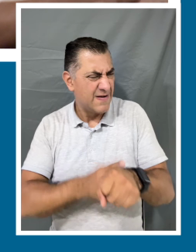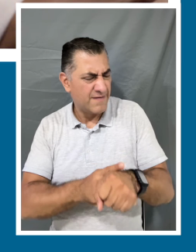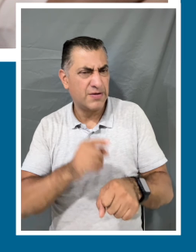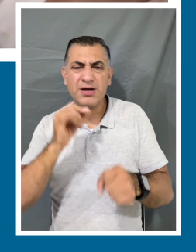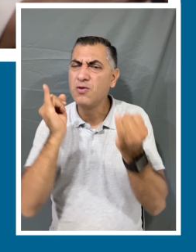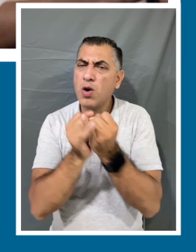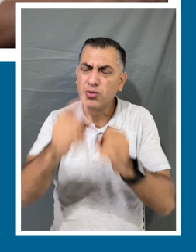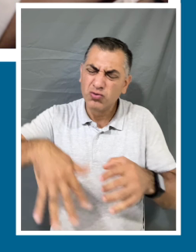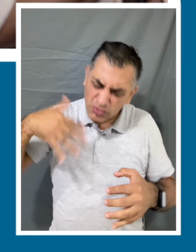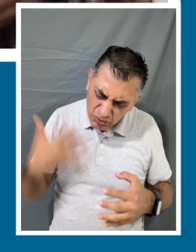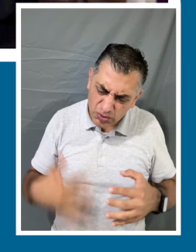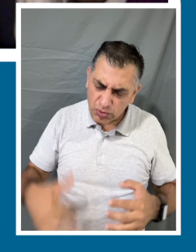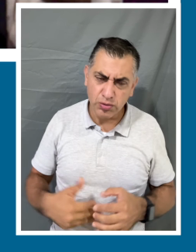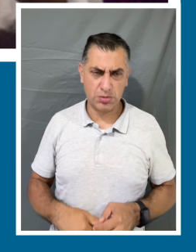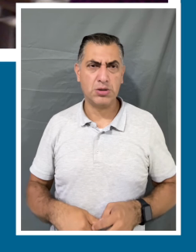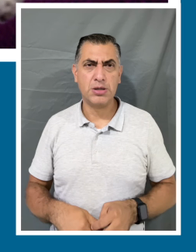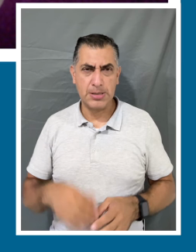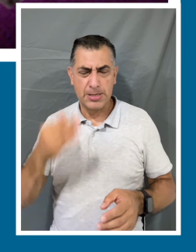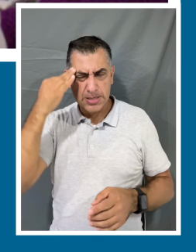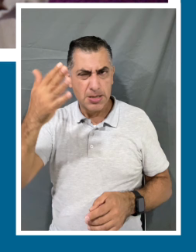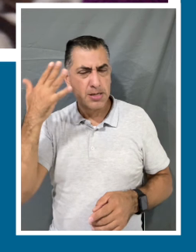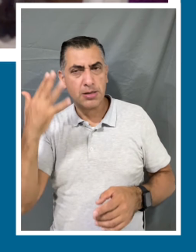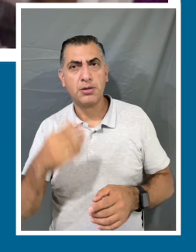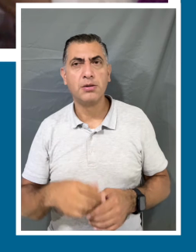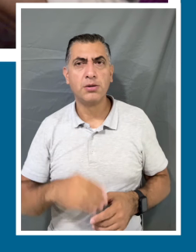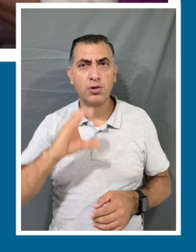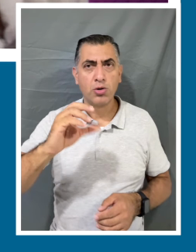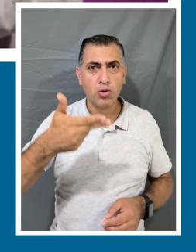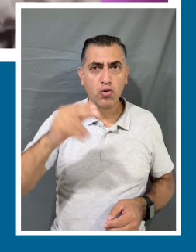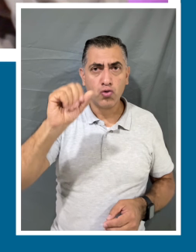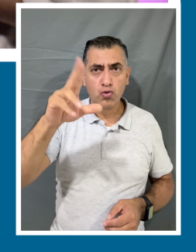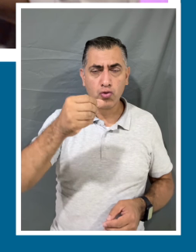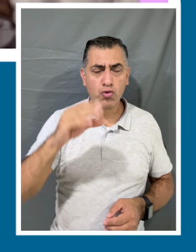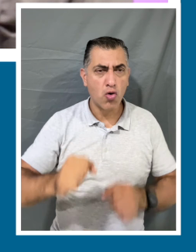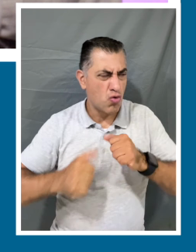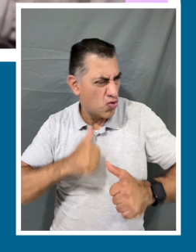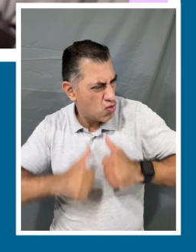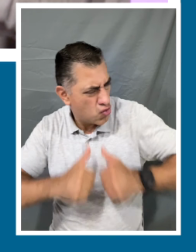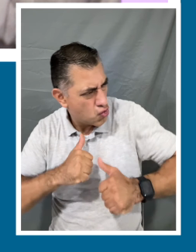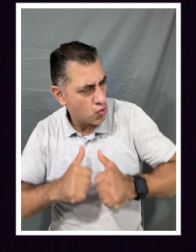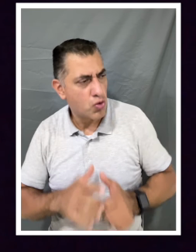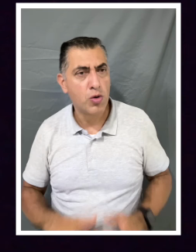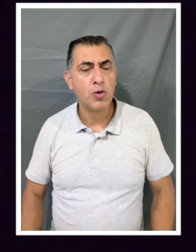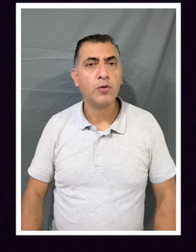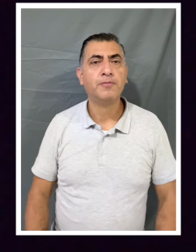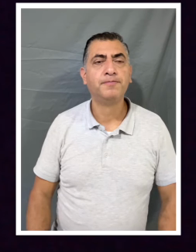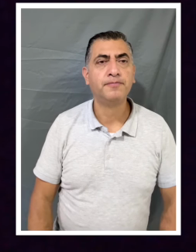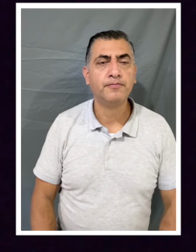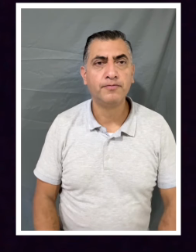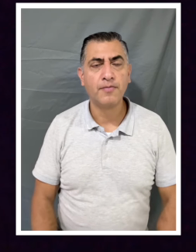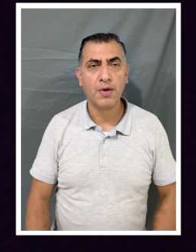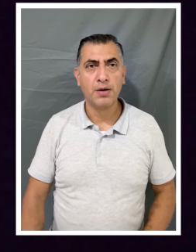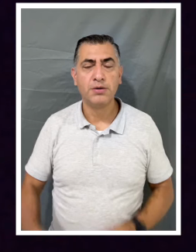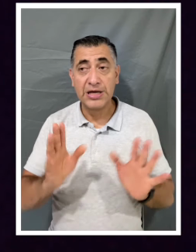te debe doler a ti mira hace poco Yo sé que ustedes saben Chucho corrió el maratón creo que corrió 40 km es un montón